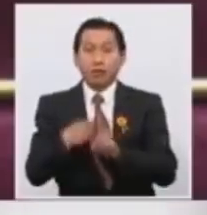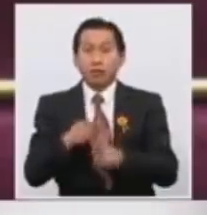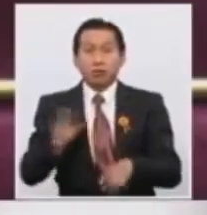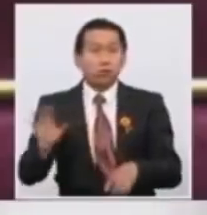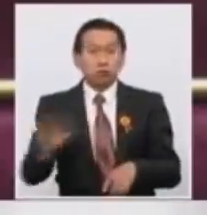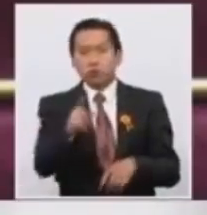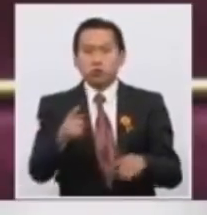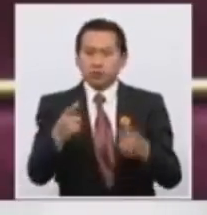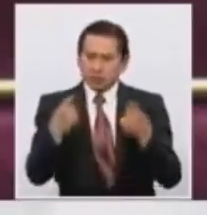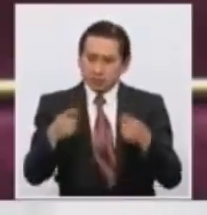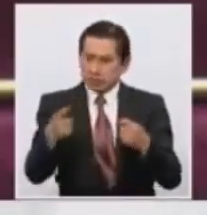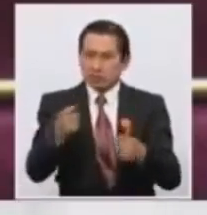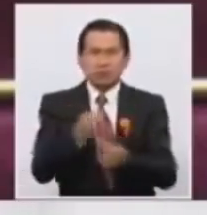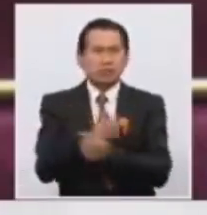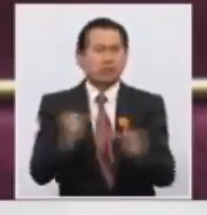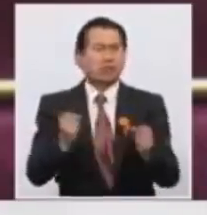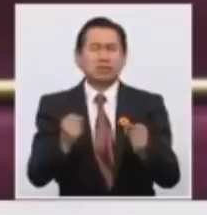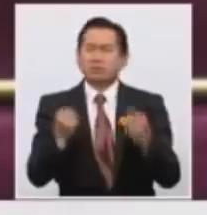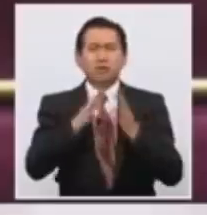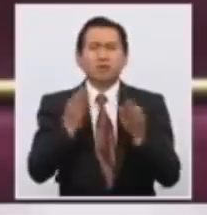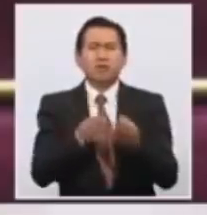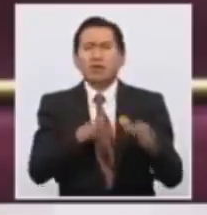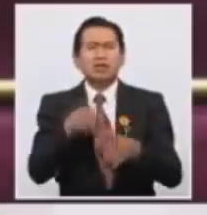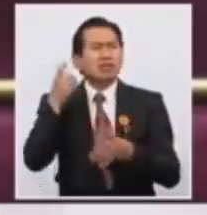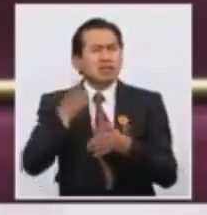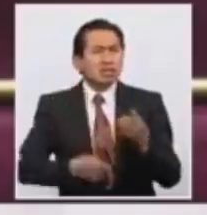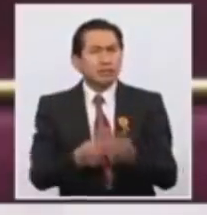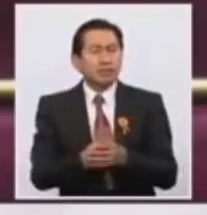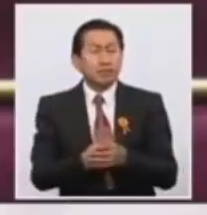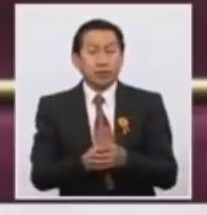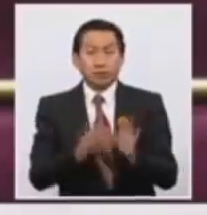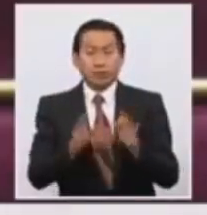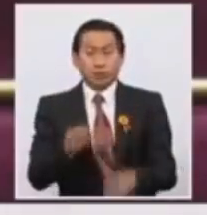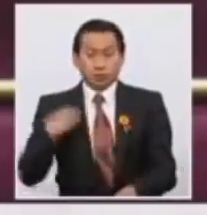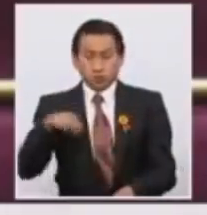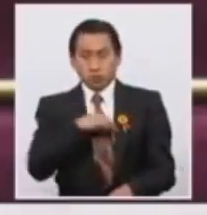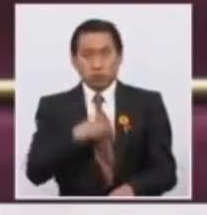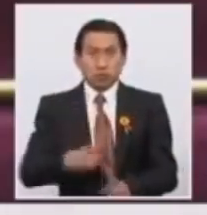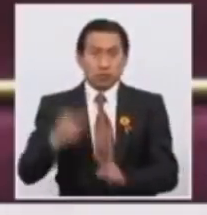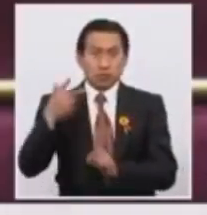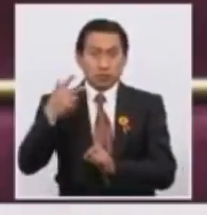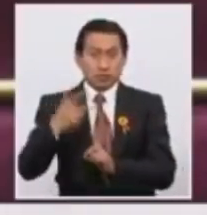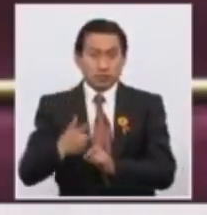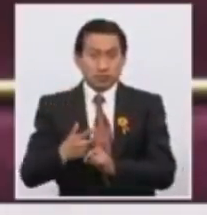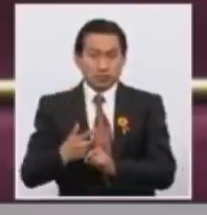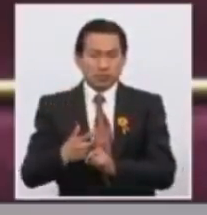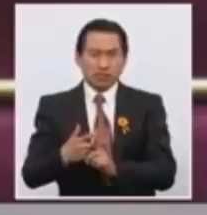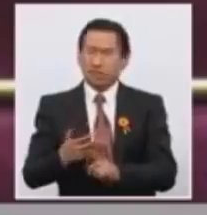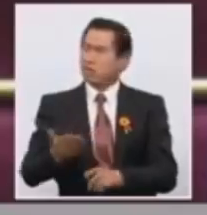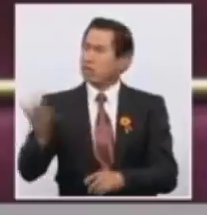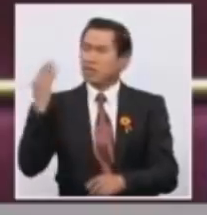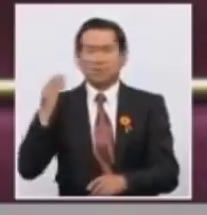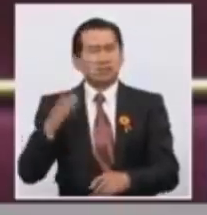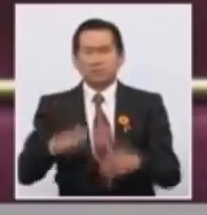logramos salvar miles y miles de vidas hemos hecho en tres meses más de lo que se ha hecho en